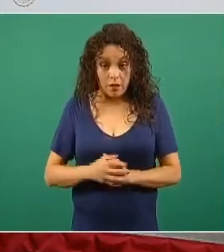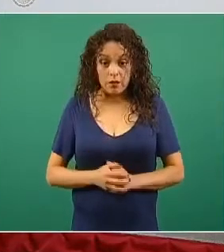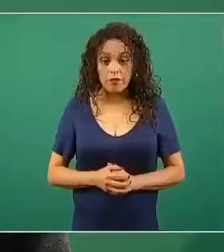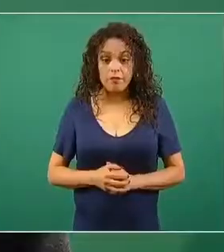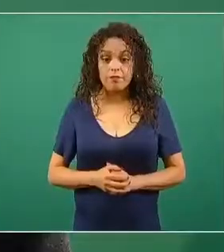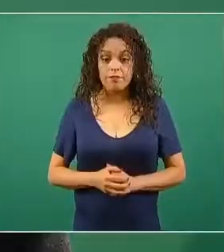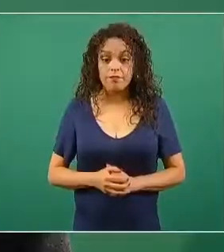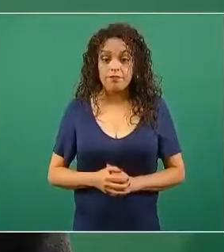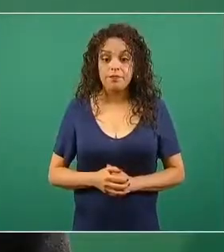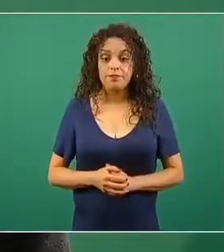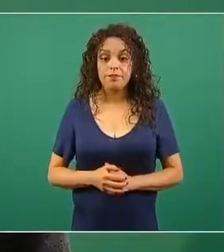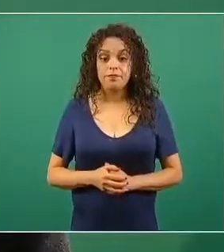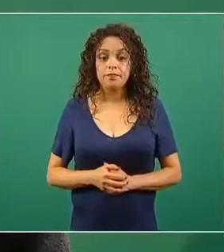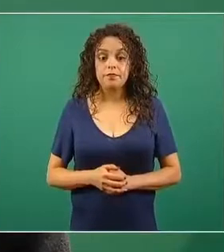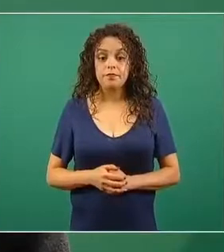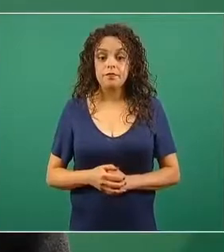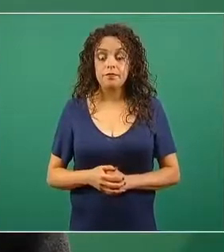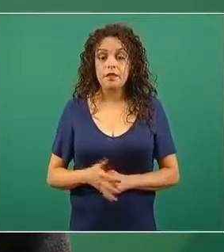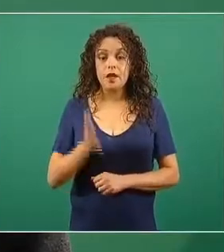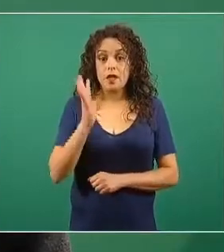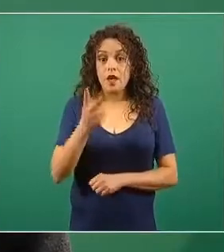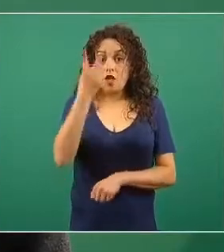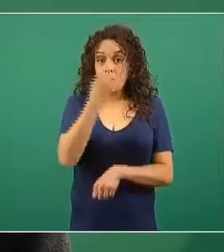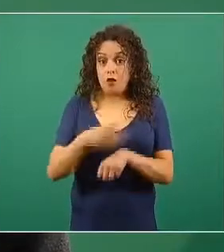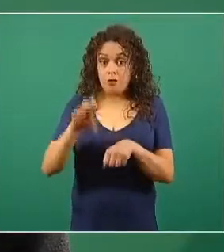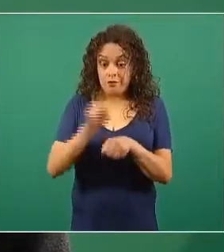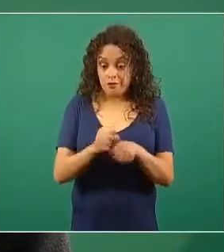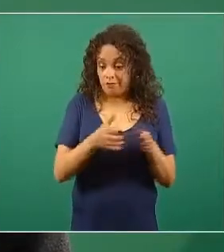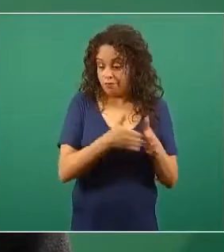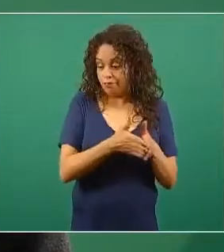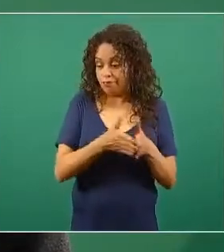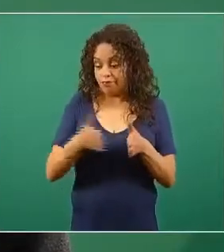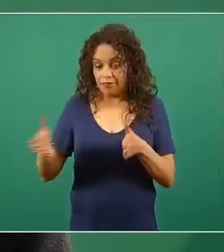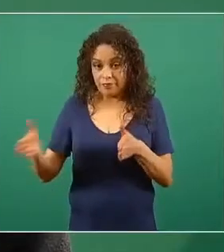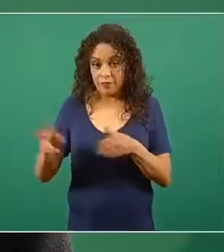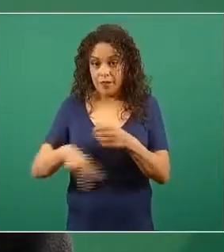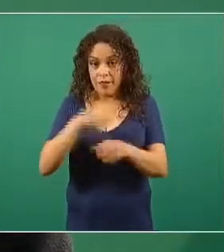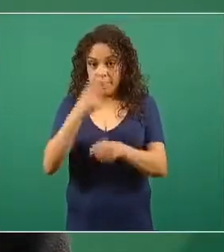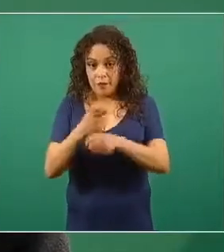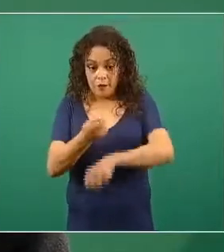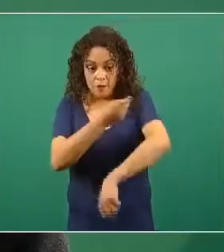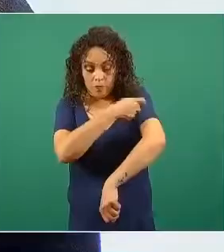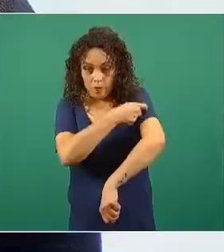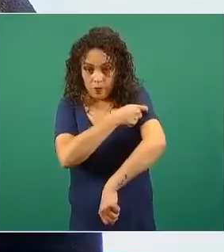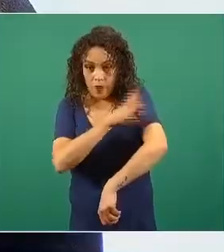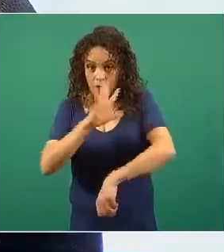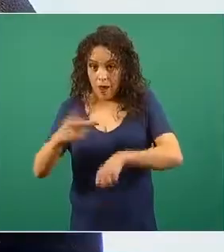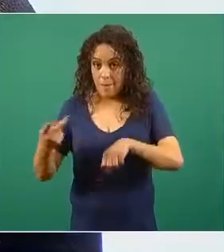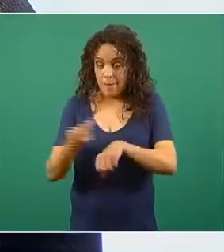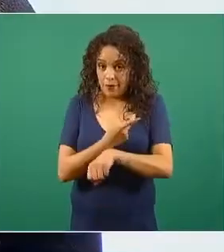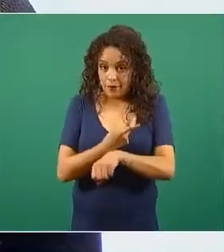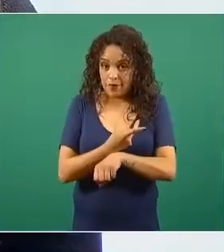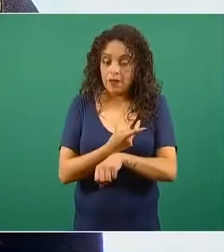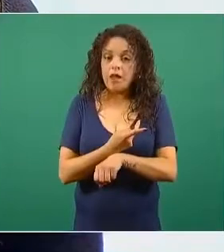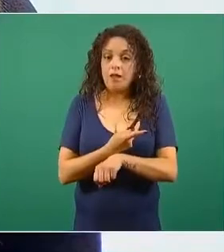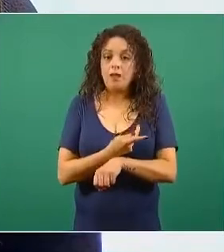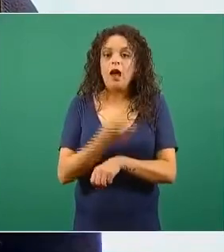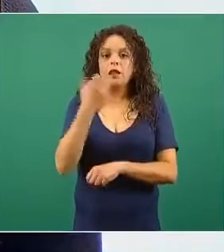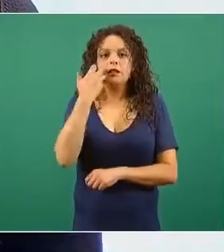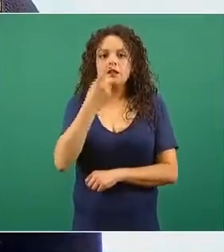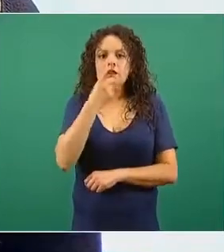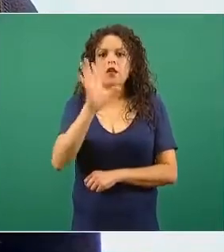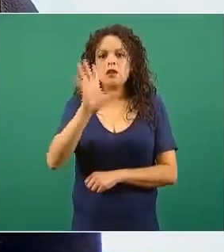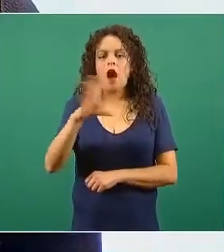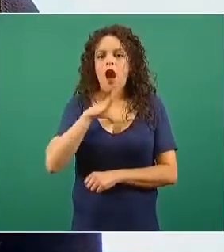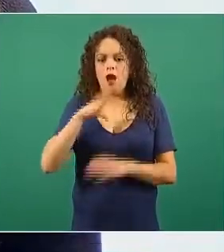cumplidas esas 2 semanas después de la segunda dosis, en donde ya se puede obtener la inmunidad que